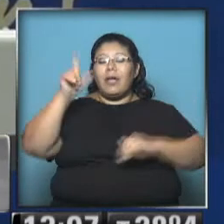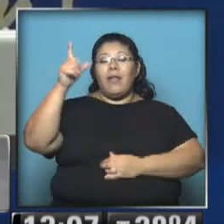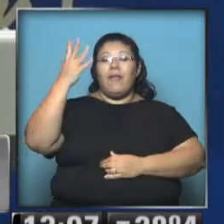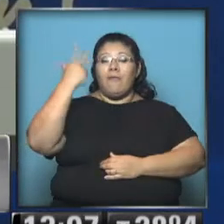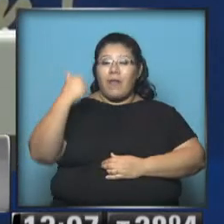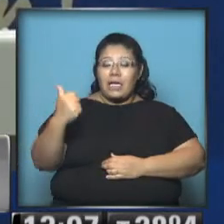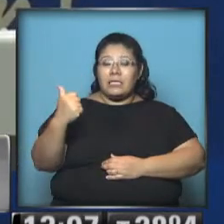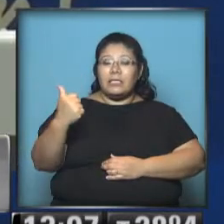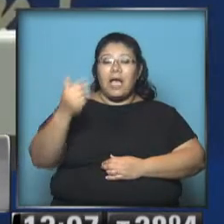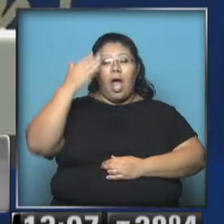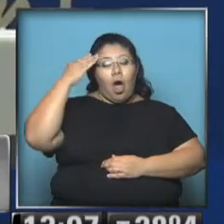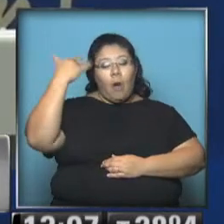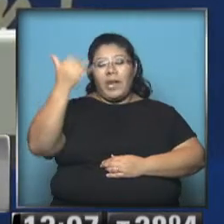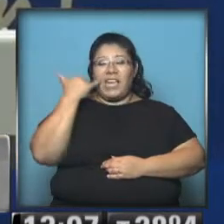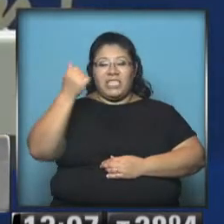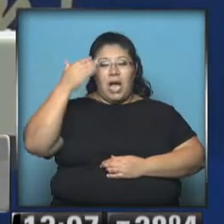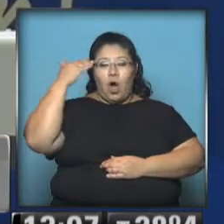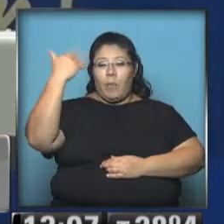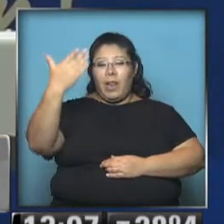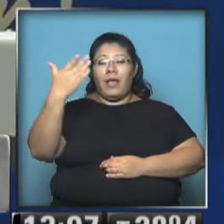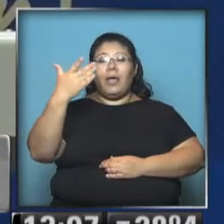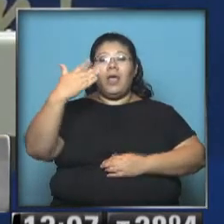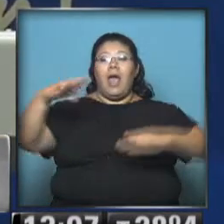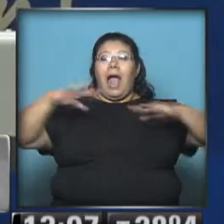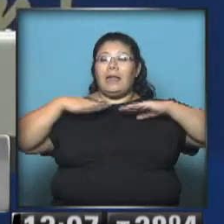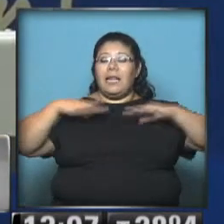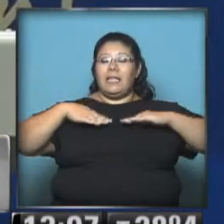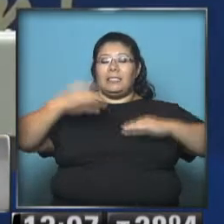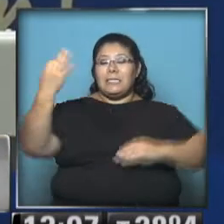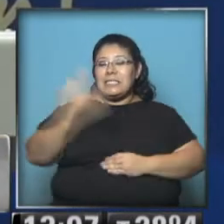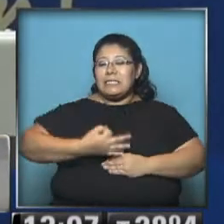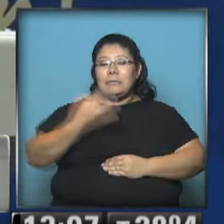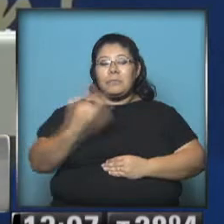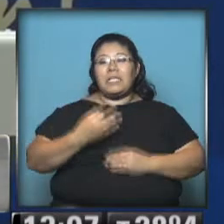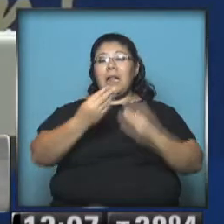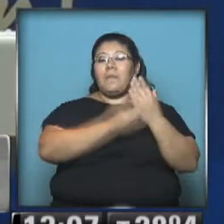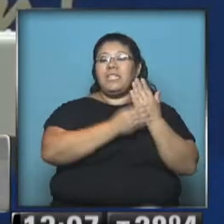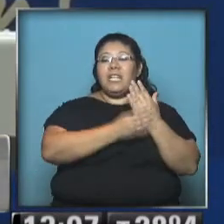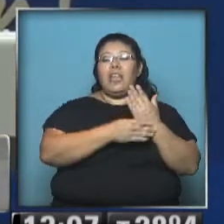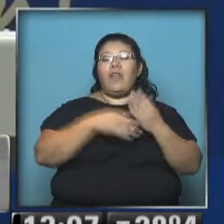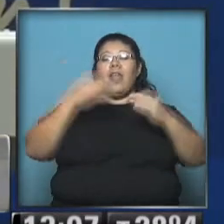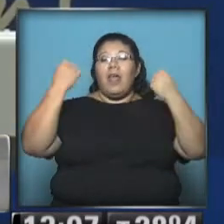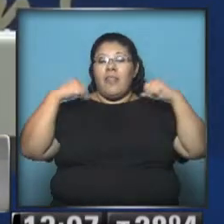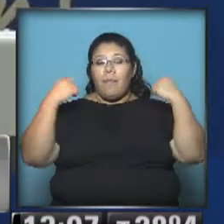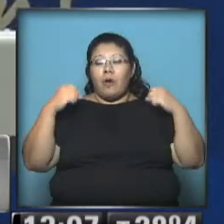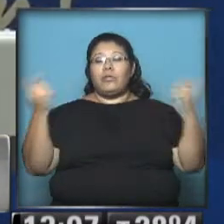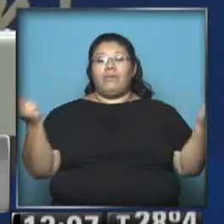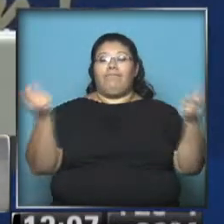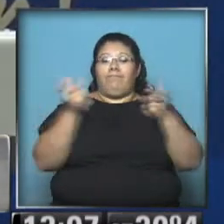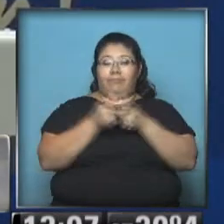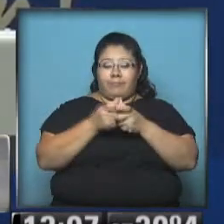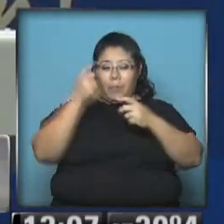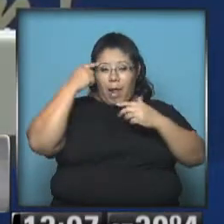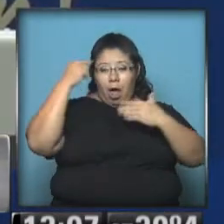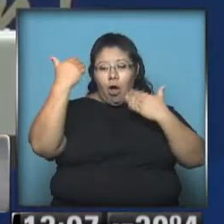ya se realizó un homenaje a atletas de alto nivel y el Ministerio de Deportes se reunieron para rendir